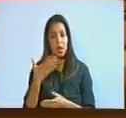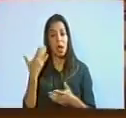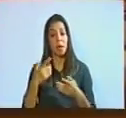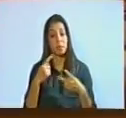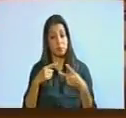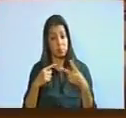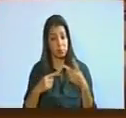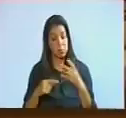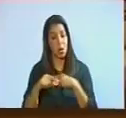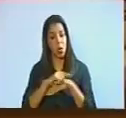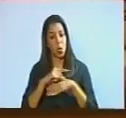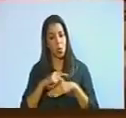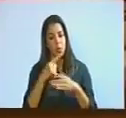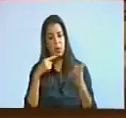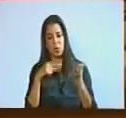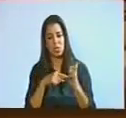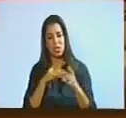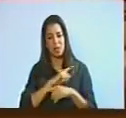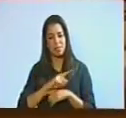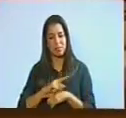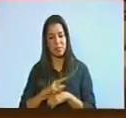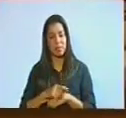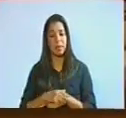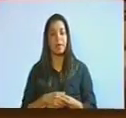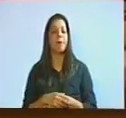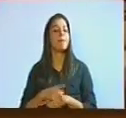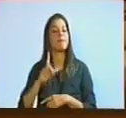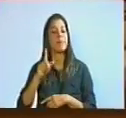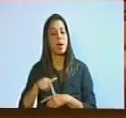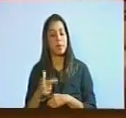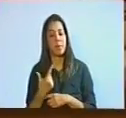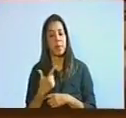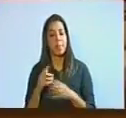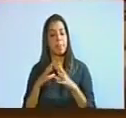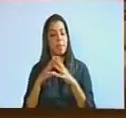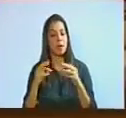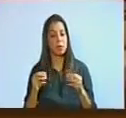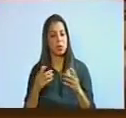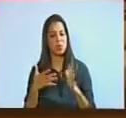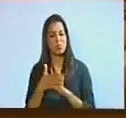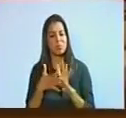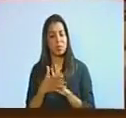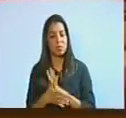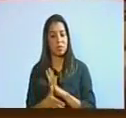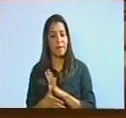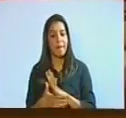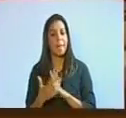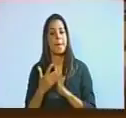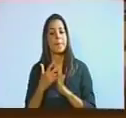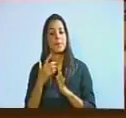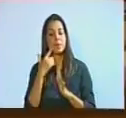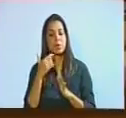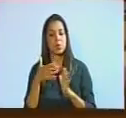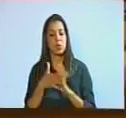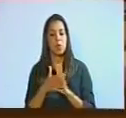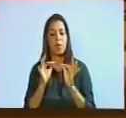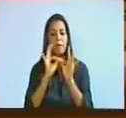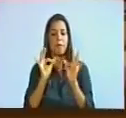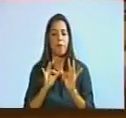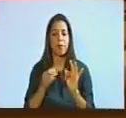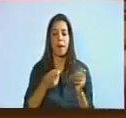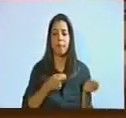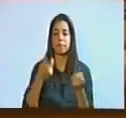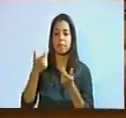priorizados por el Ejecutivo Nacional, así como todo lo relacionado con el régimen de importación